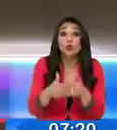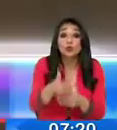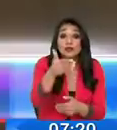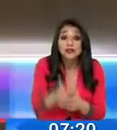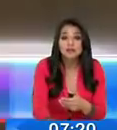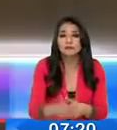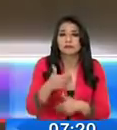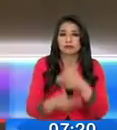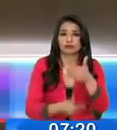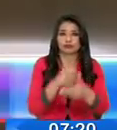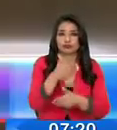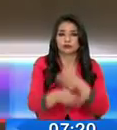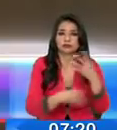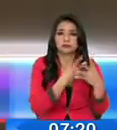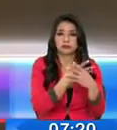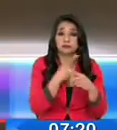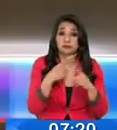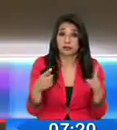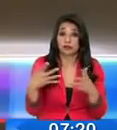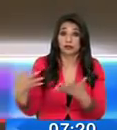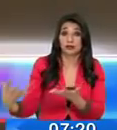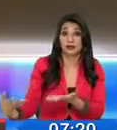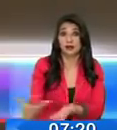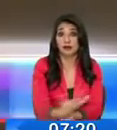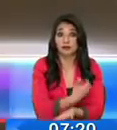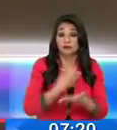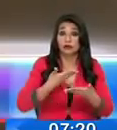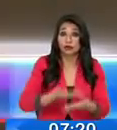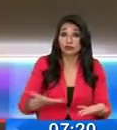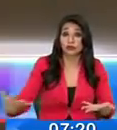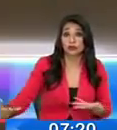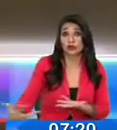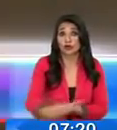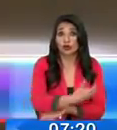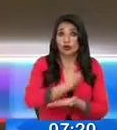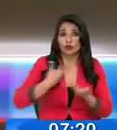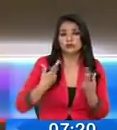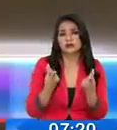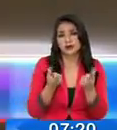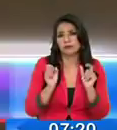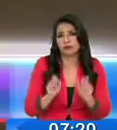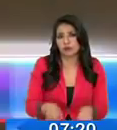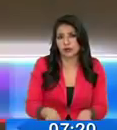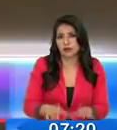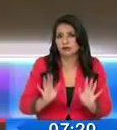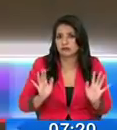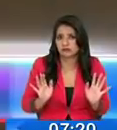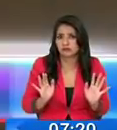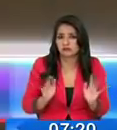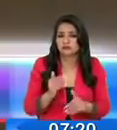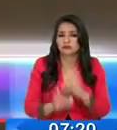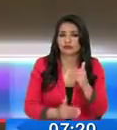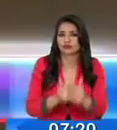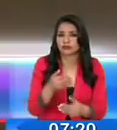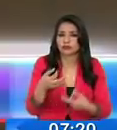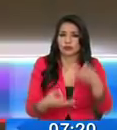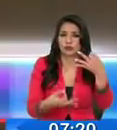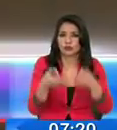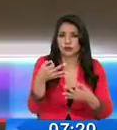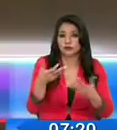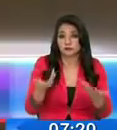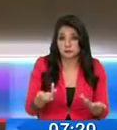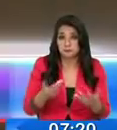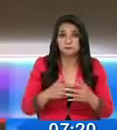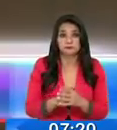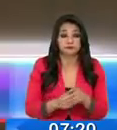nosotros proponemos es que más bien a través de la incautación esto pueda hacerse lo más rápido posible dentro de un proceso penal, porque lo más seguro que